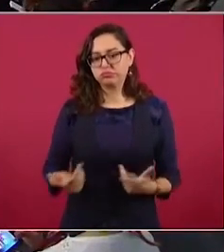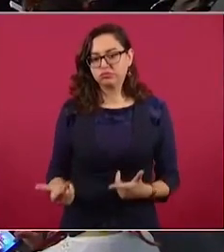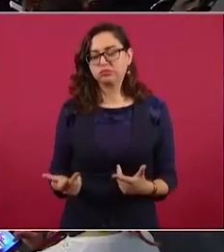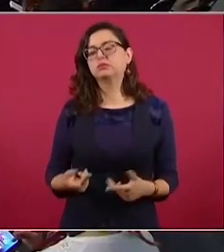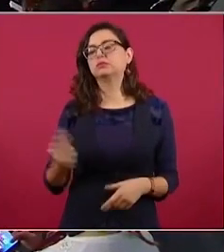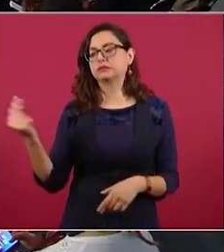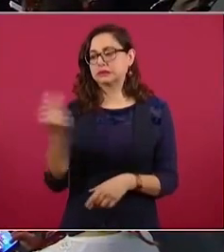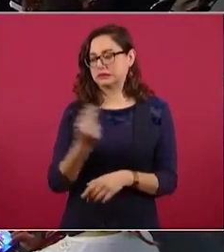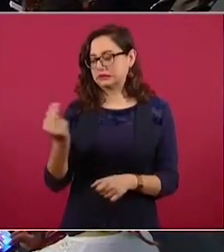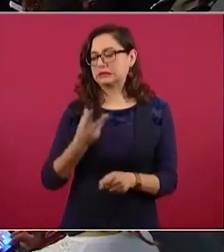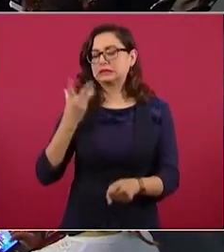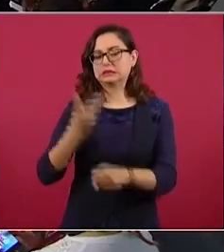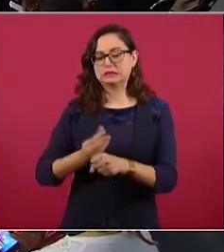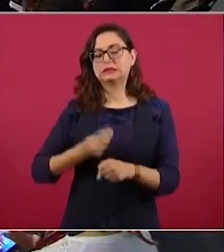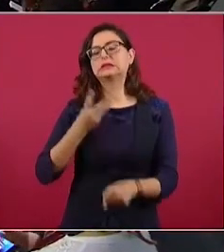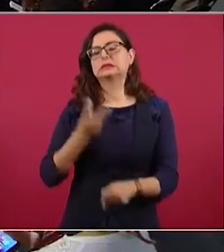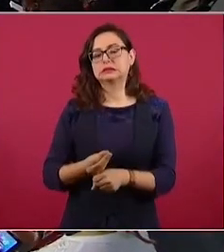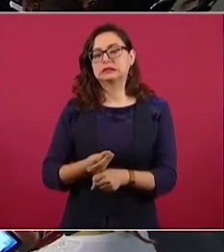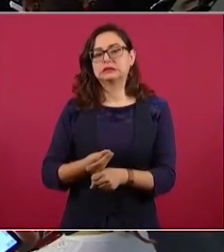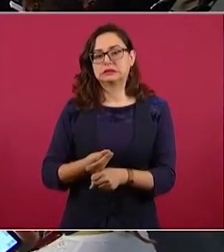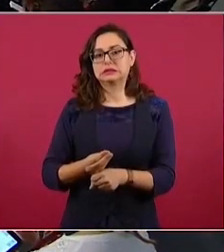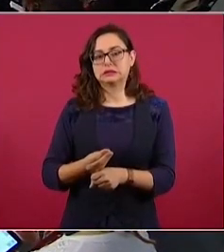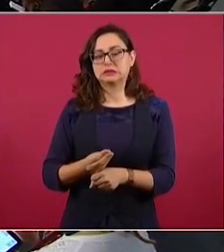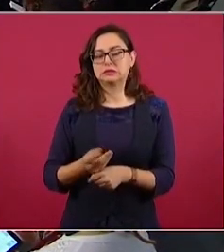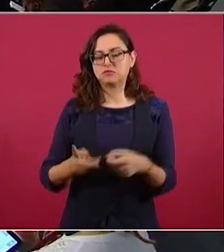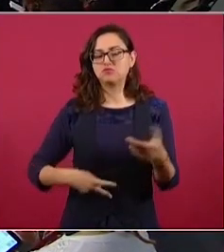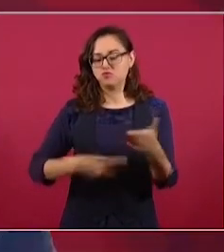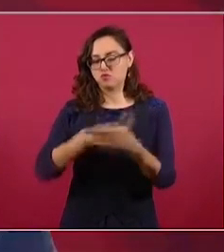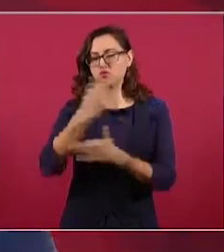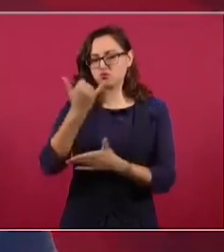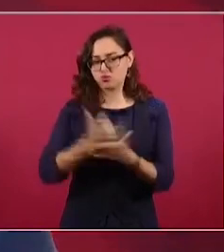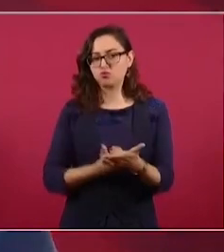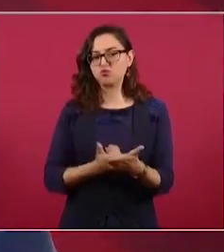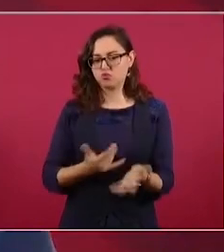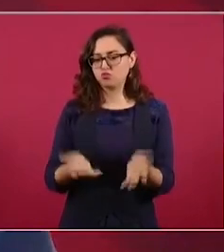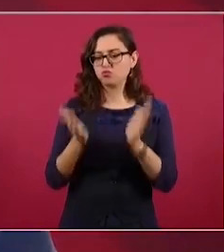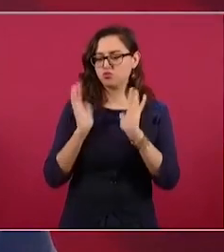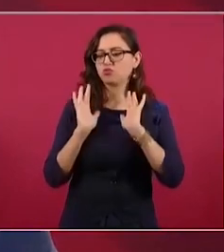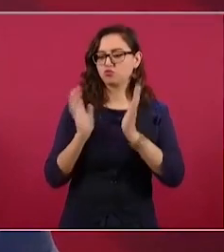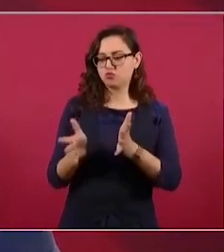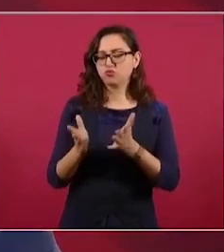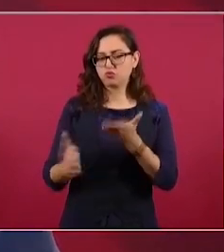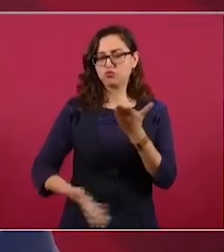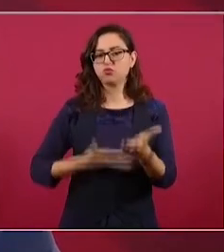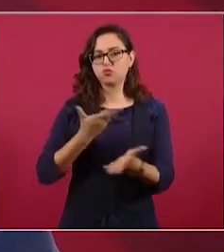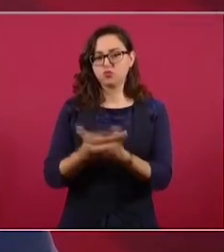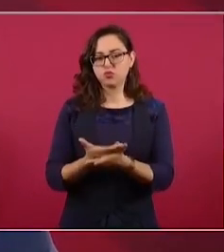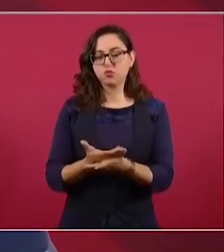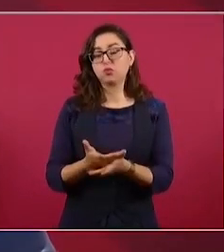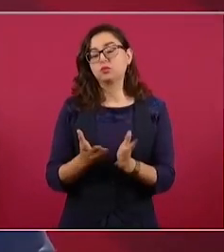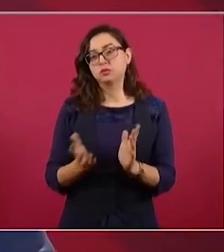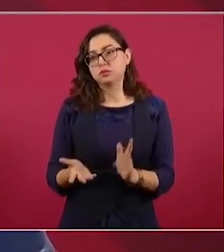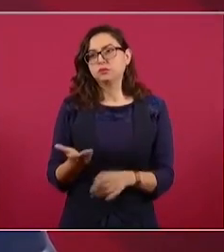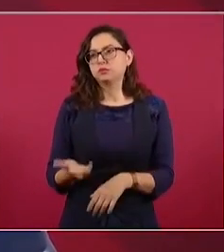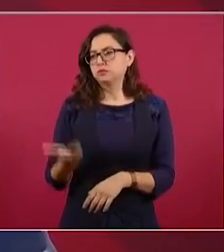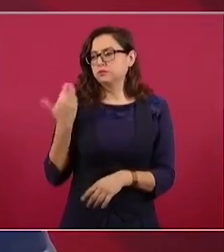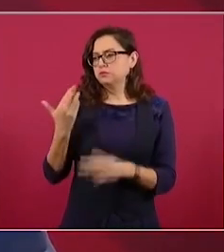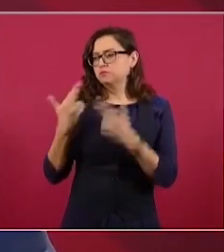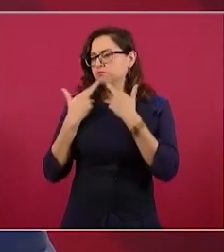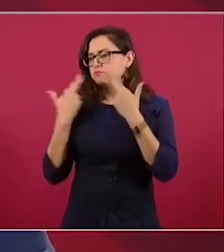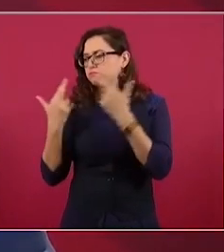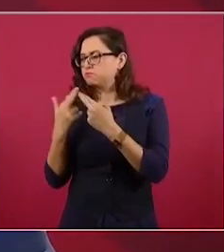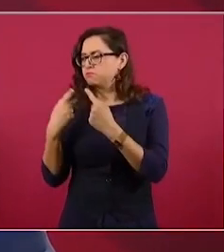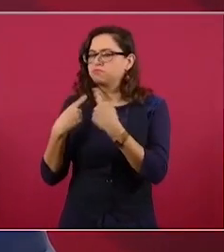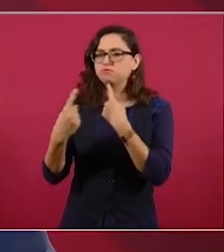Y ya hay un proyecto con ese propósito, ya nos reunimos y se